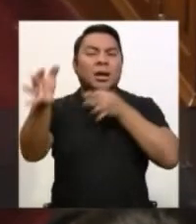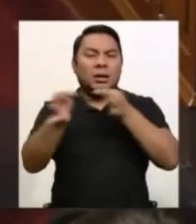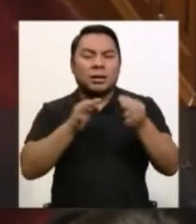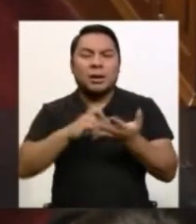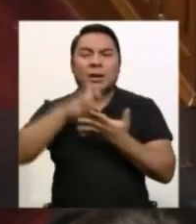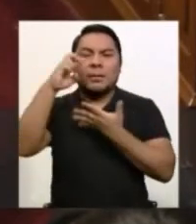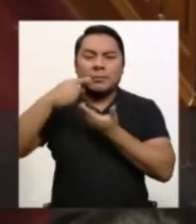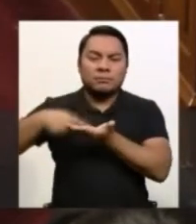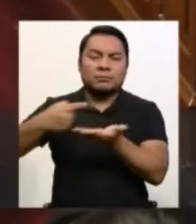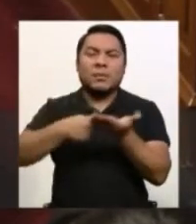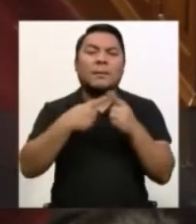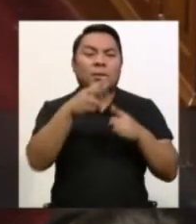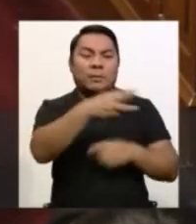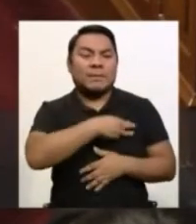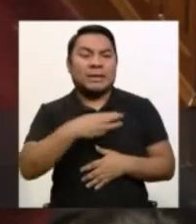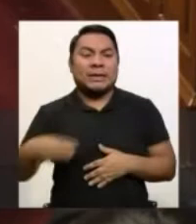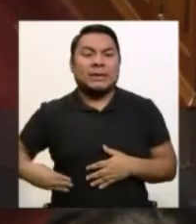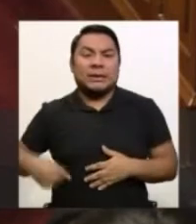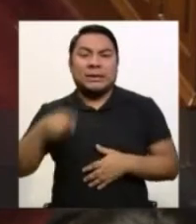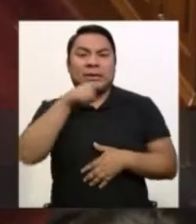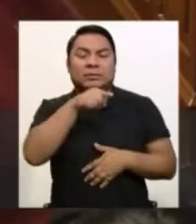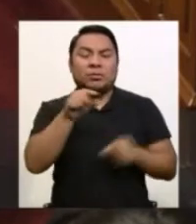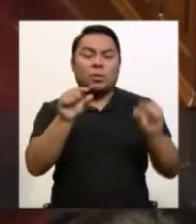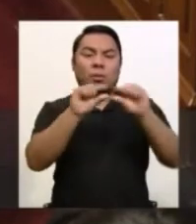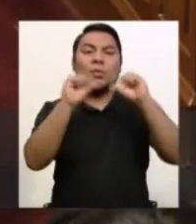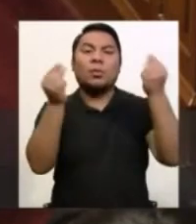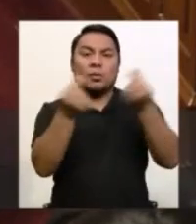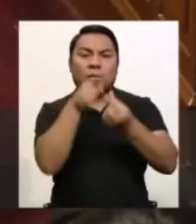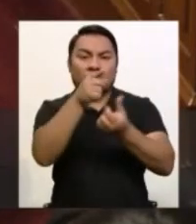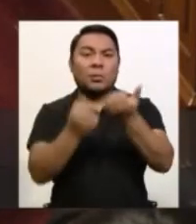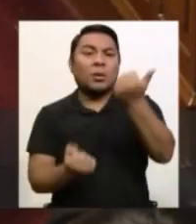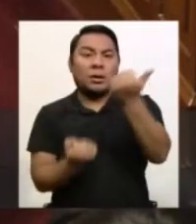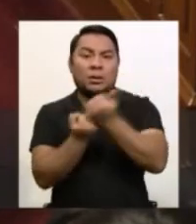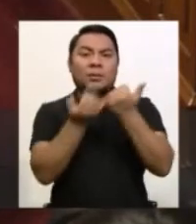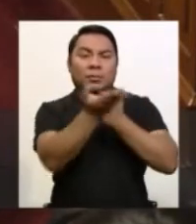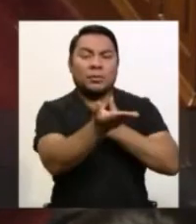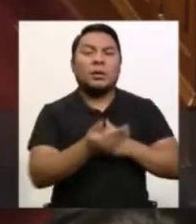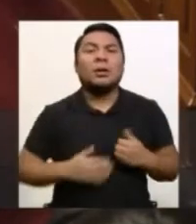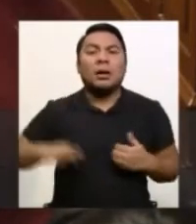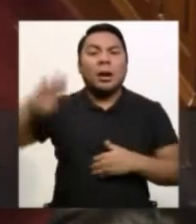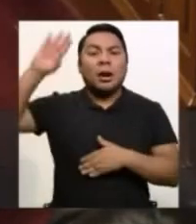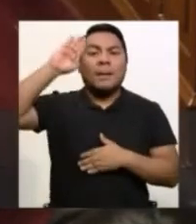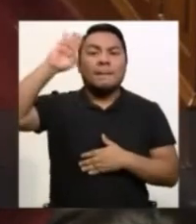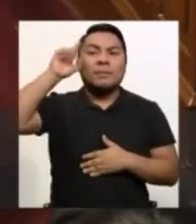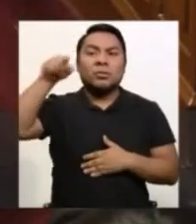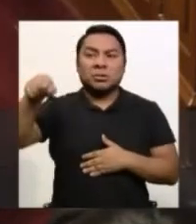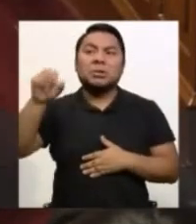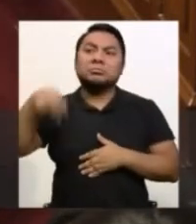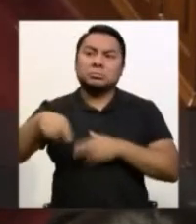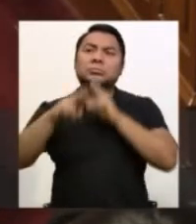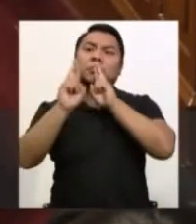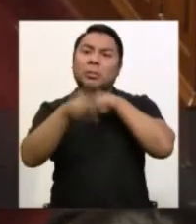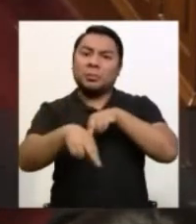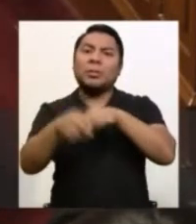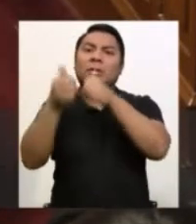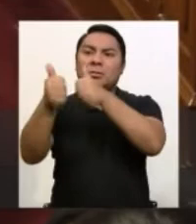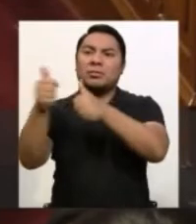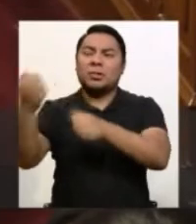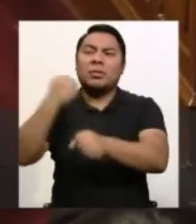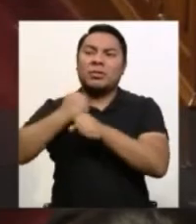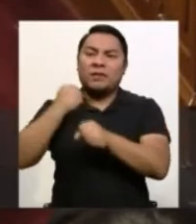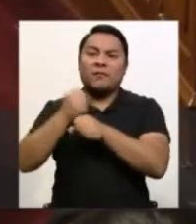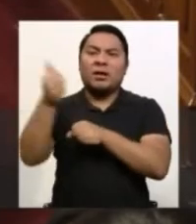un ministro con un equipo que lo apoya, con una policía que está respondiendo a su